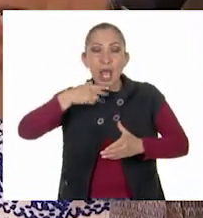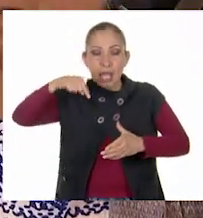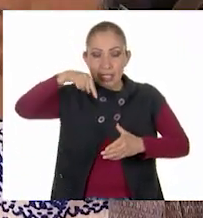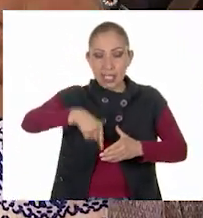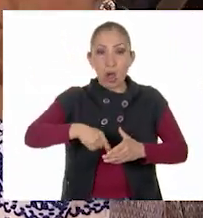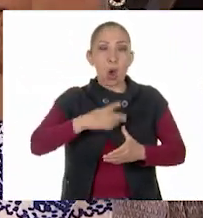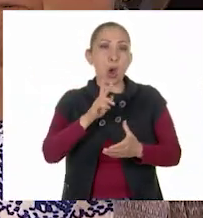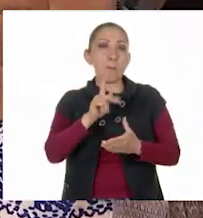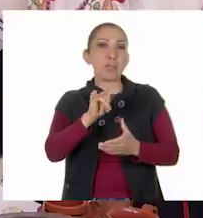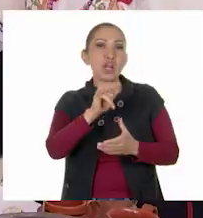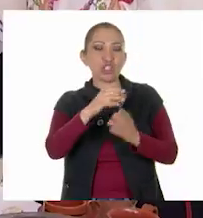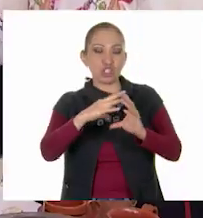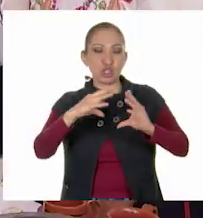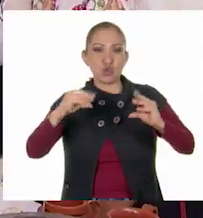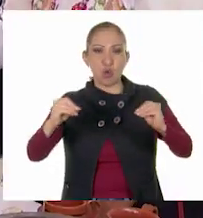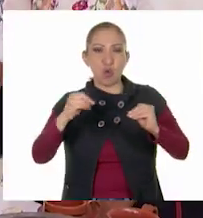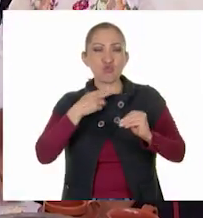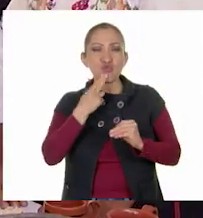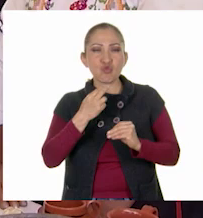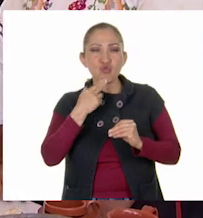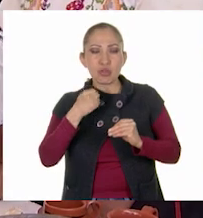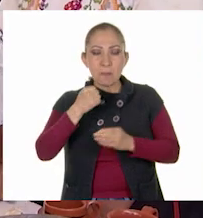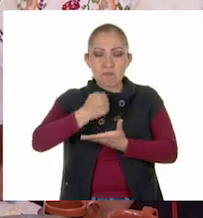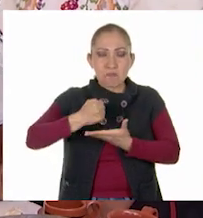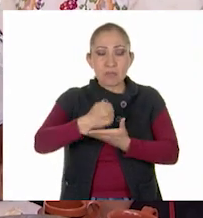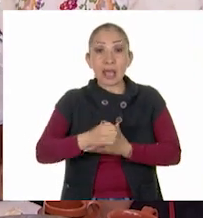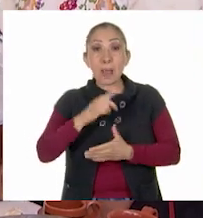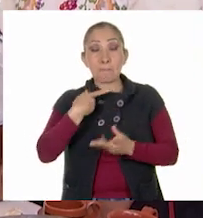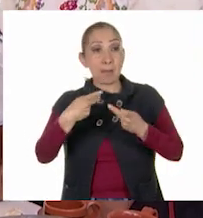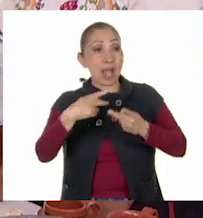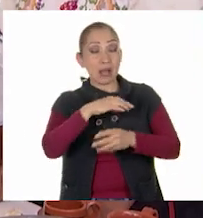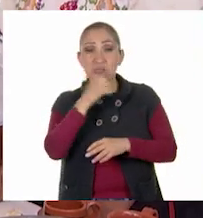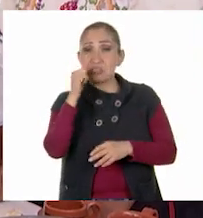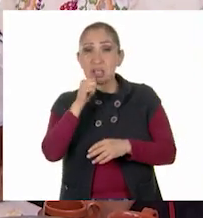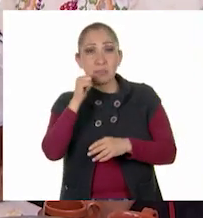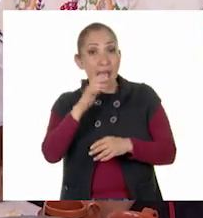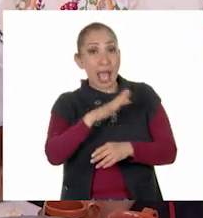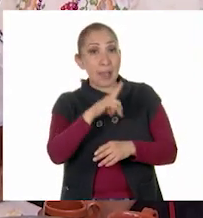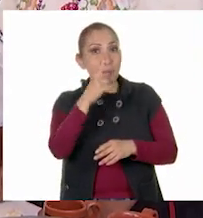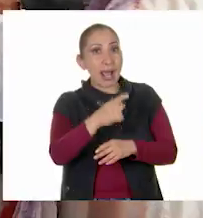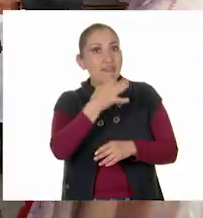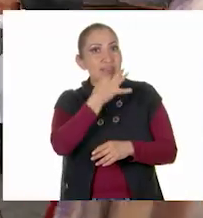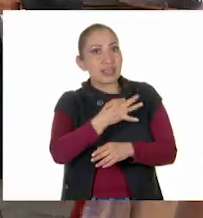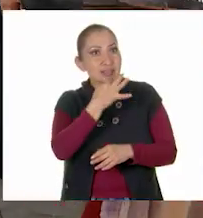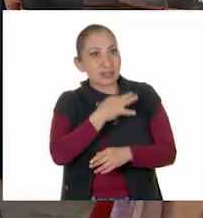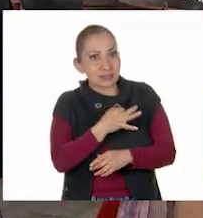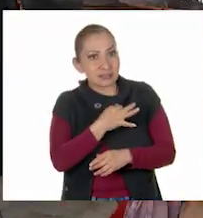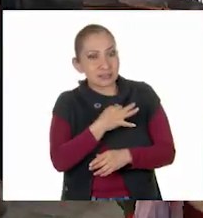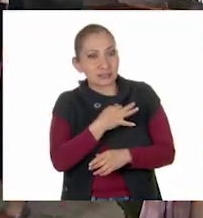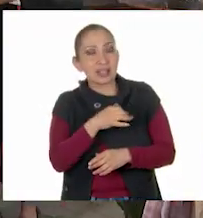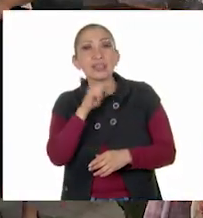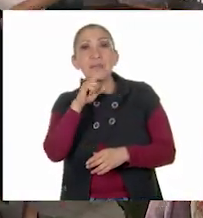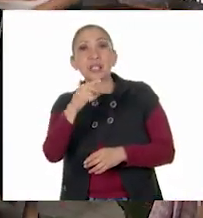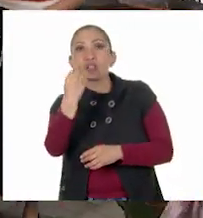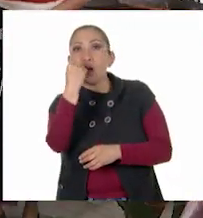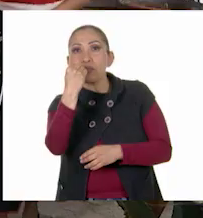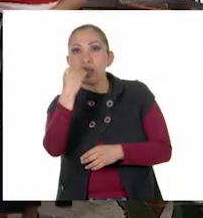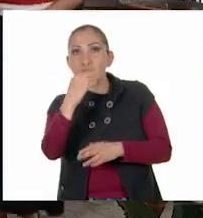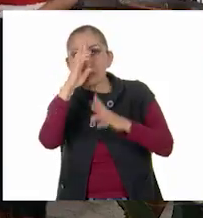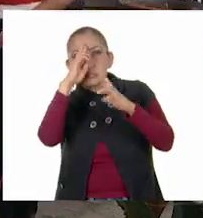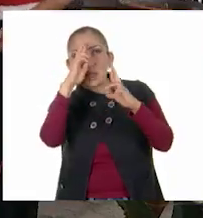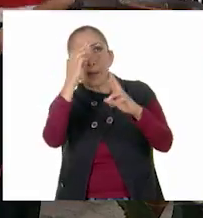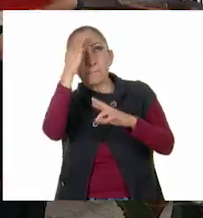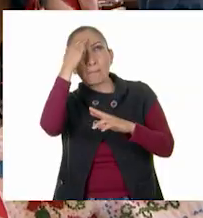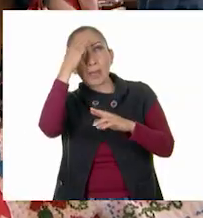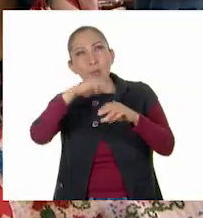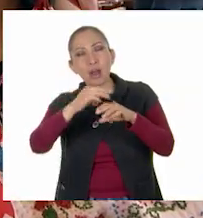o piloncillo. Preparaciones para toda ocasión, incluso para ceremonias. Es comida que honra a la